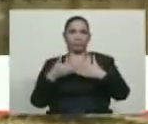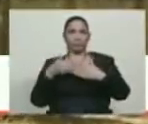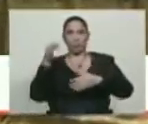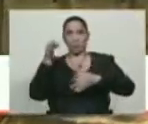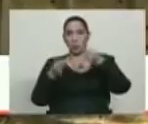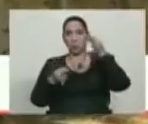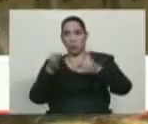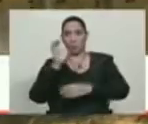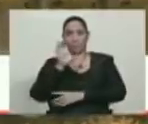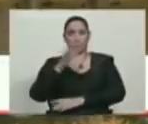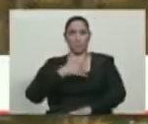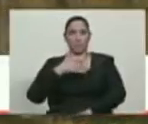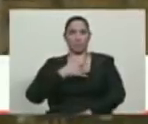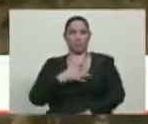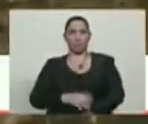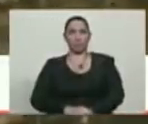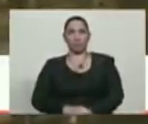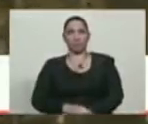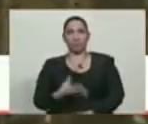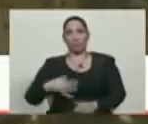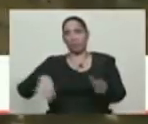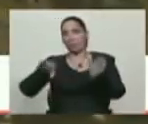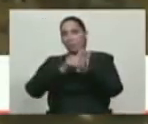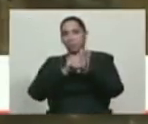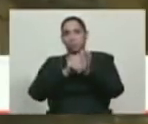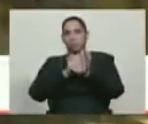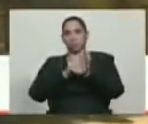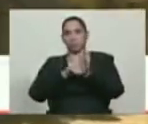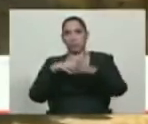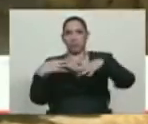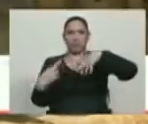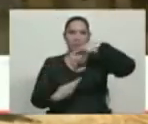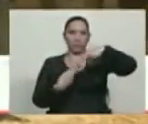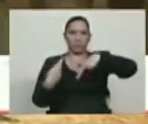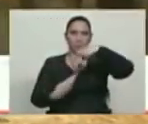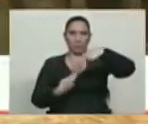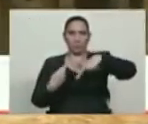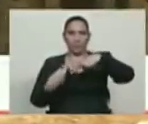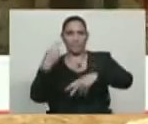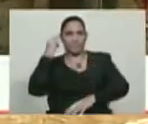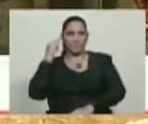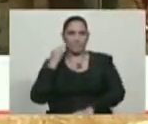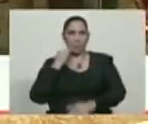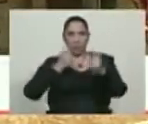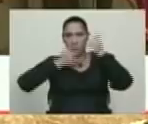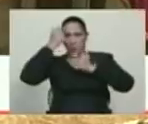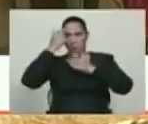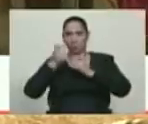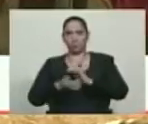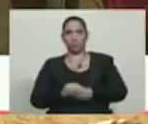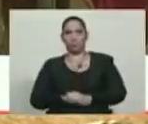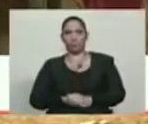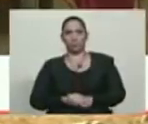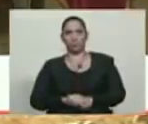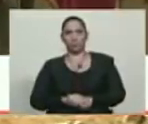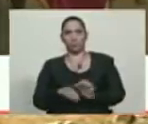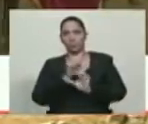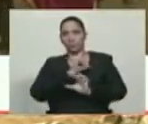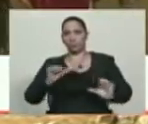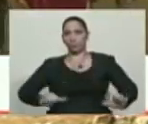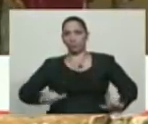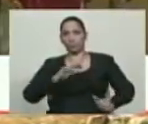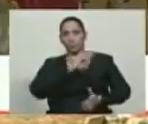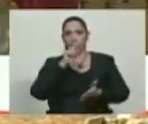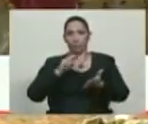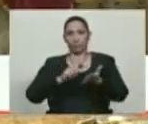jornada patriótica de reafirmación revolucionaria, bolivariana, chavista, de la Guardia Nacional Bolivariana,